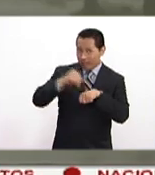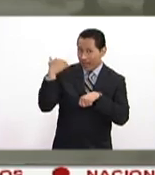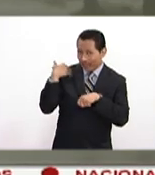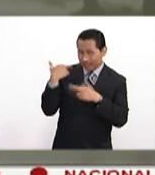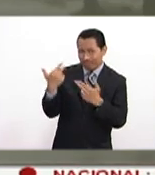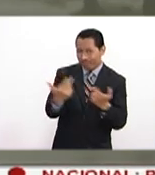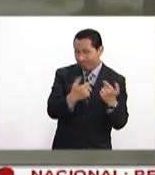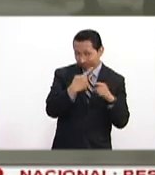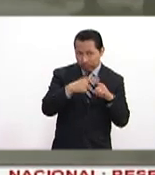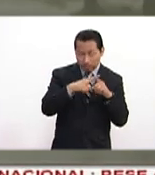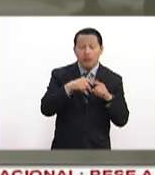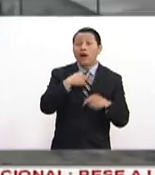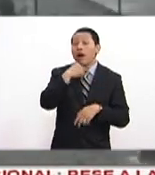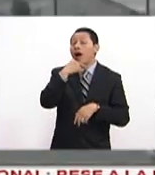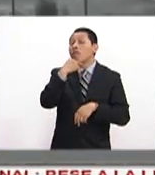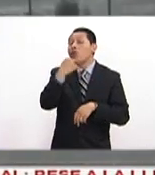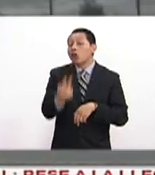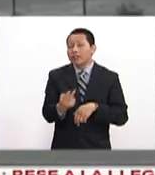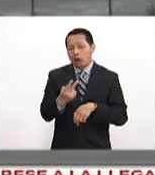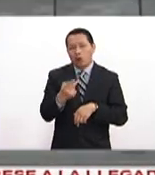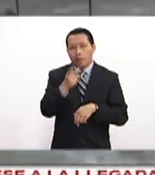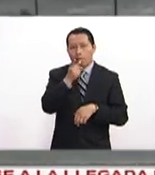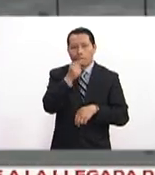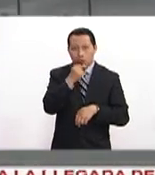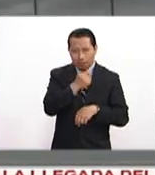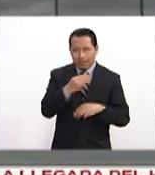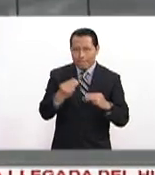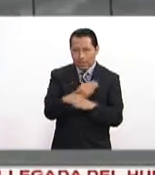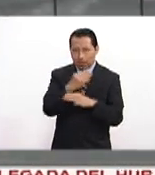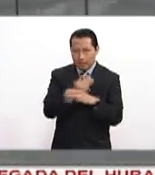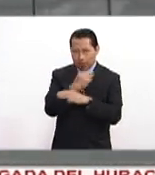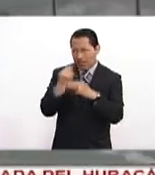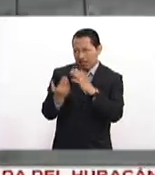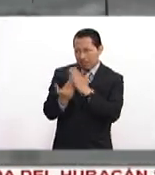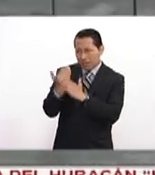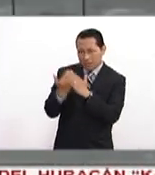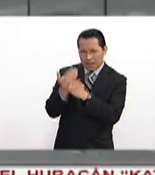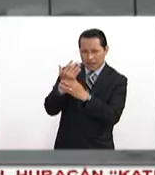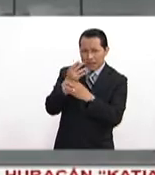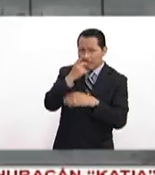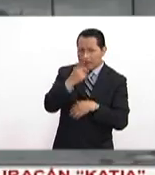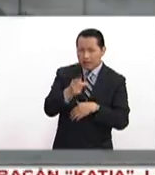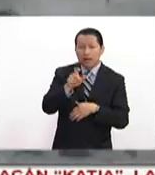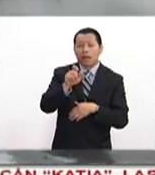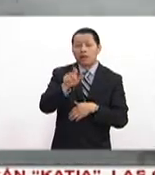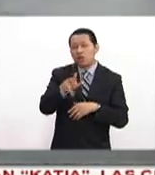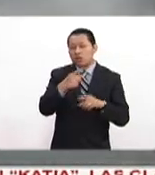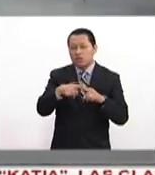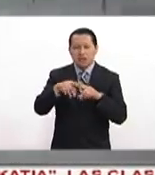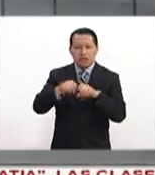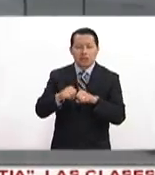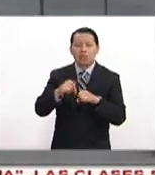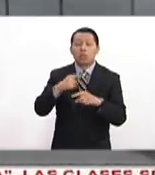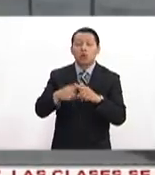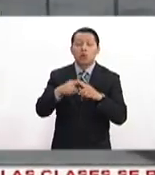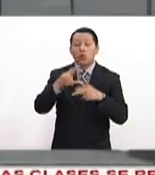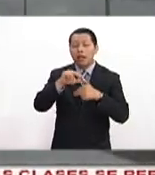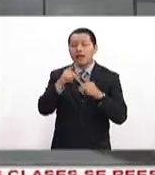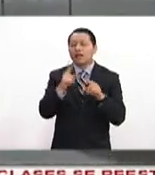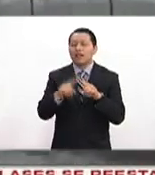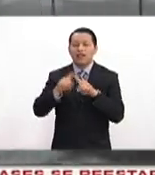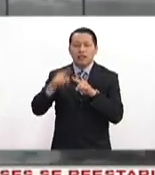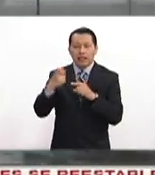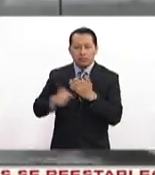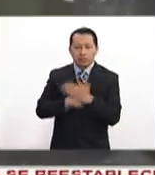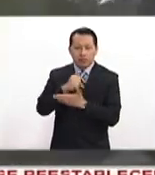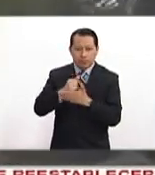El vocero de la policía de Miami, Álvaro Zabaleta, informó esta mañana que ya se habían realizado 28 arrestos por saqueos durante el paso del huracán aquí en esta